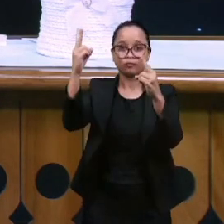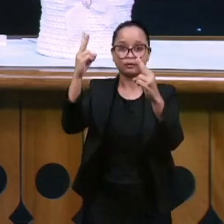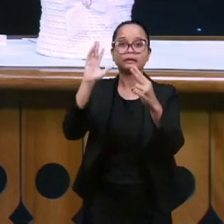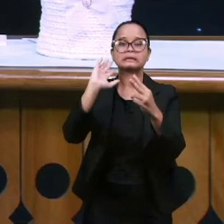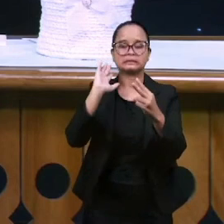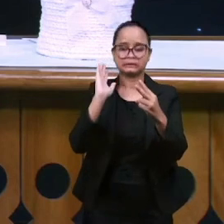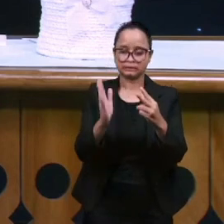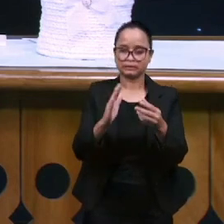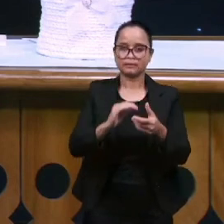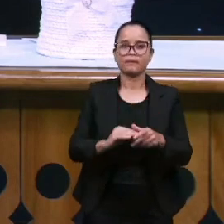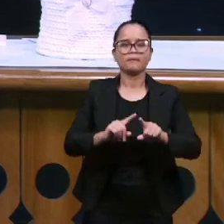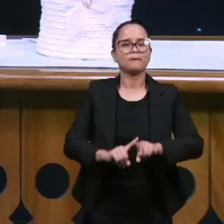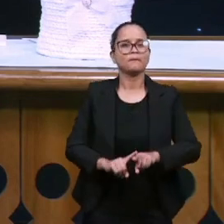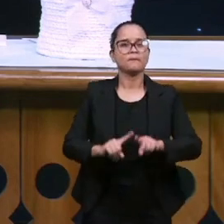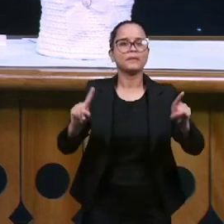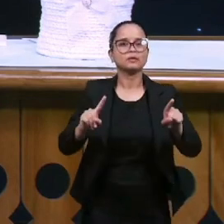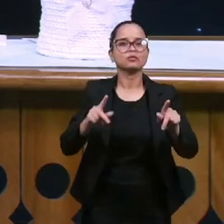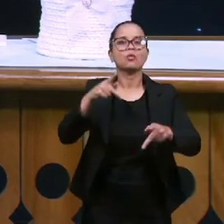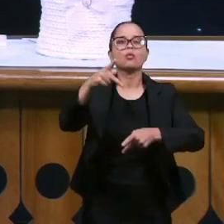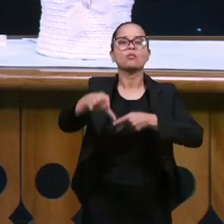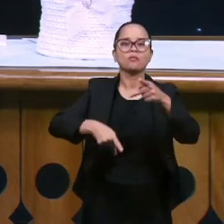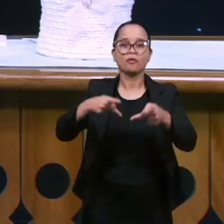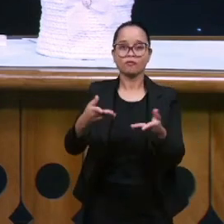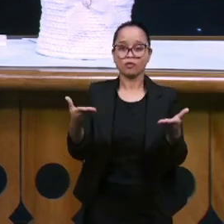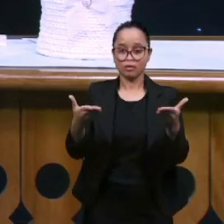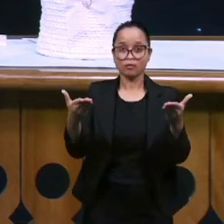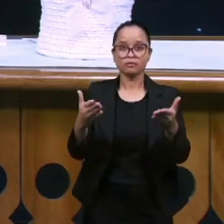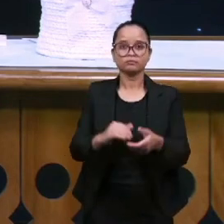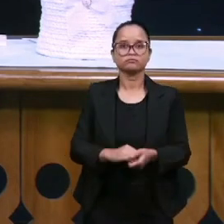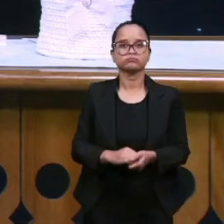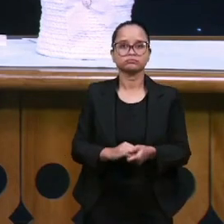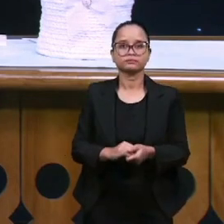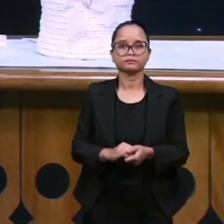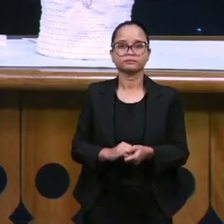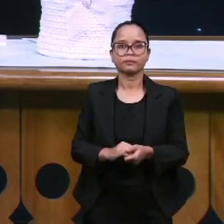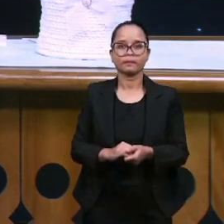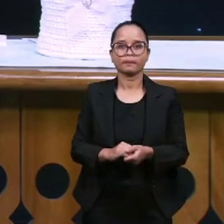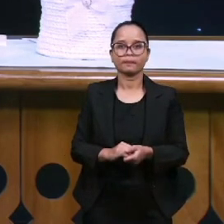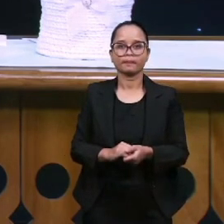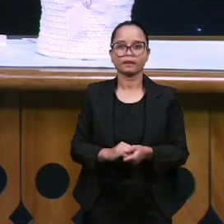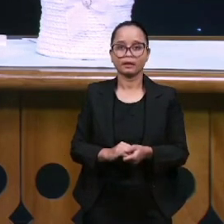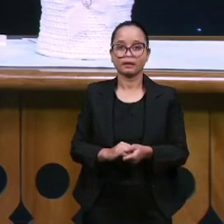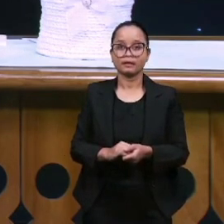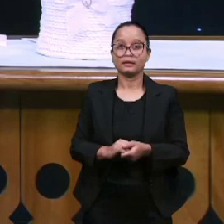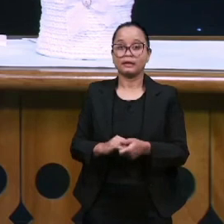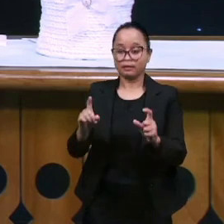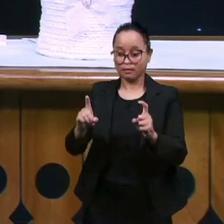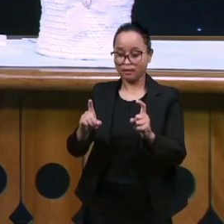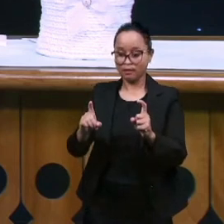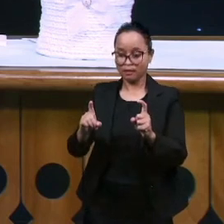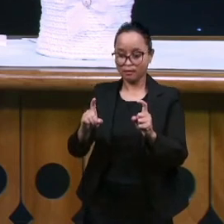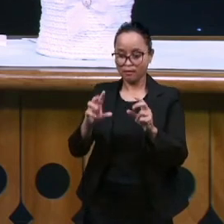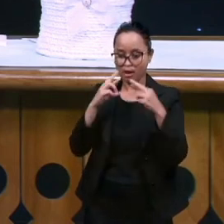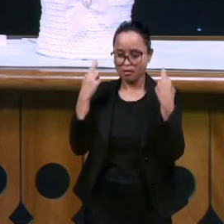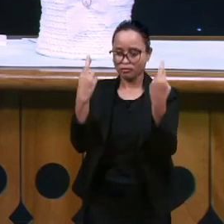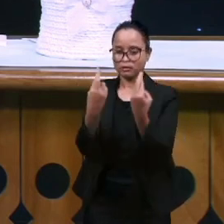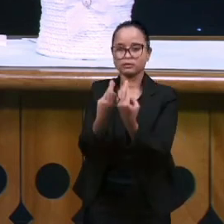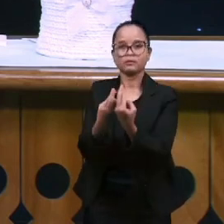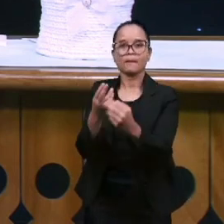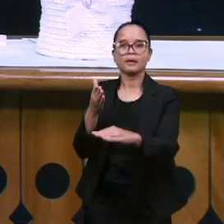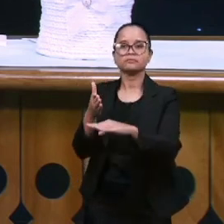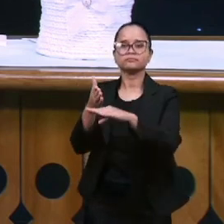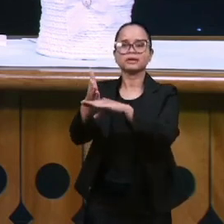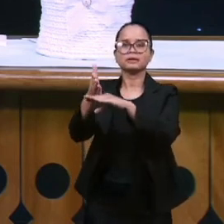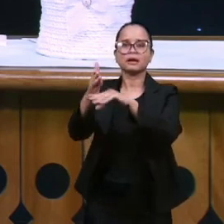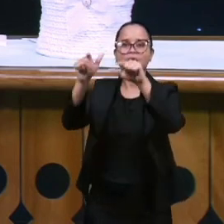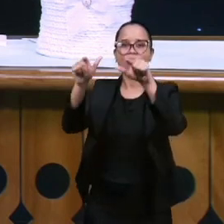fueron contadas, pero el pueblo estaba reunido para pasar, para entrar a la tierra prometida, donde ellos